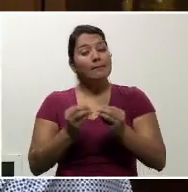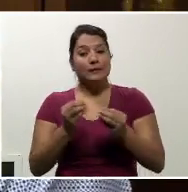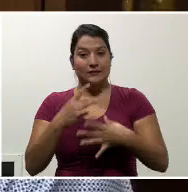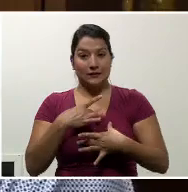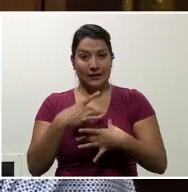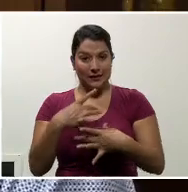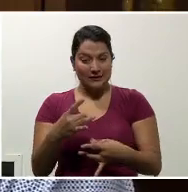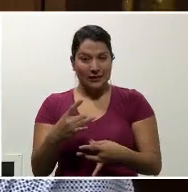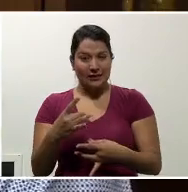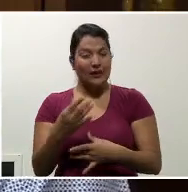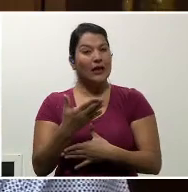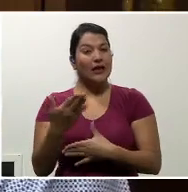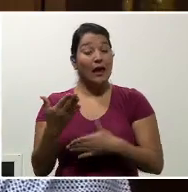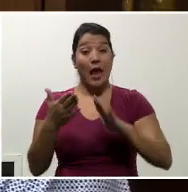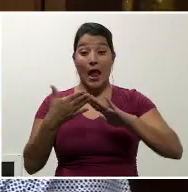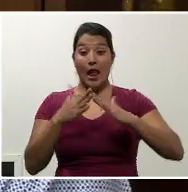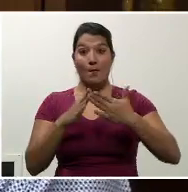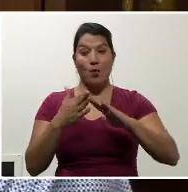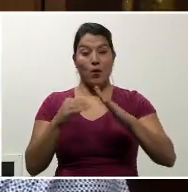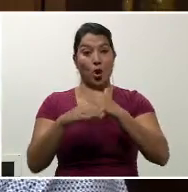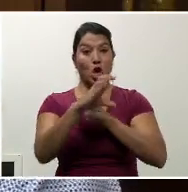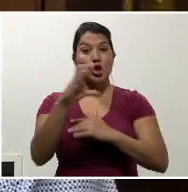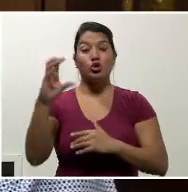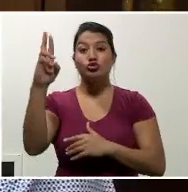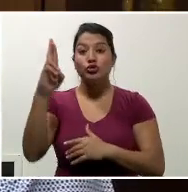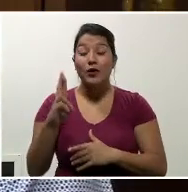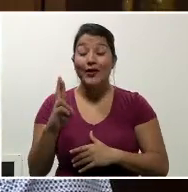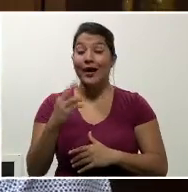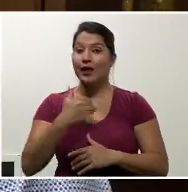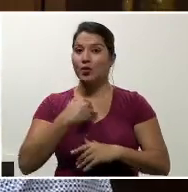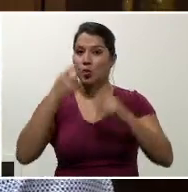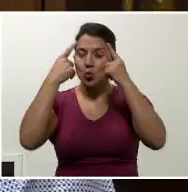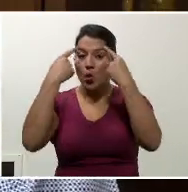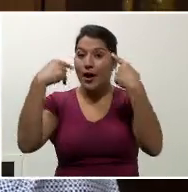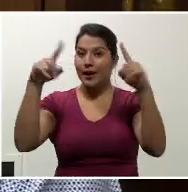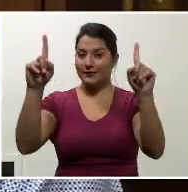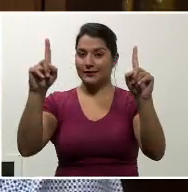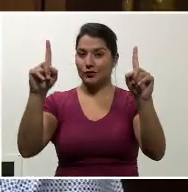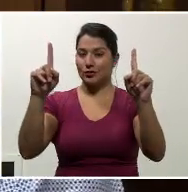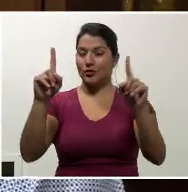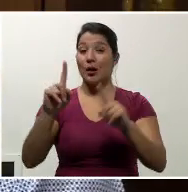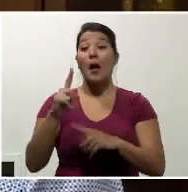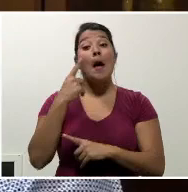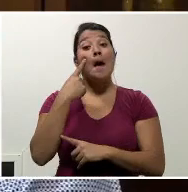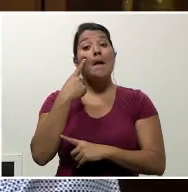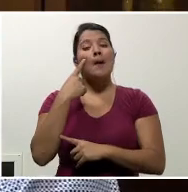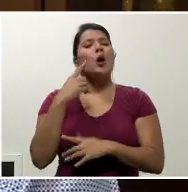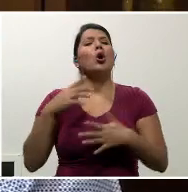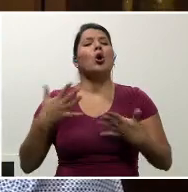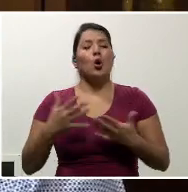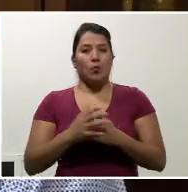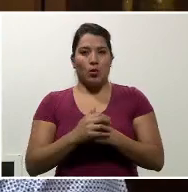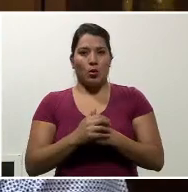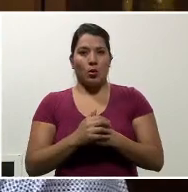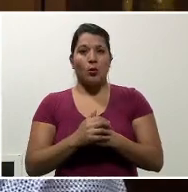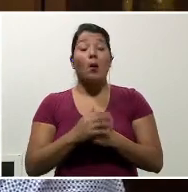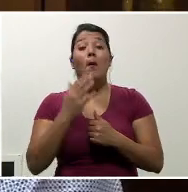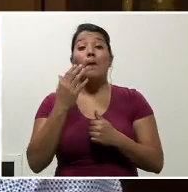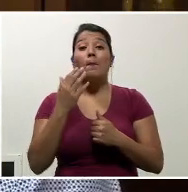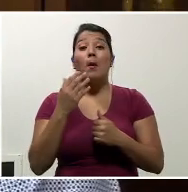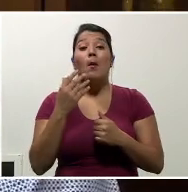interesantes fue que el pueblo costarricense tuvo éxito, no solamente minimizamos